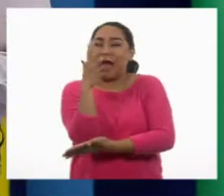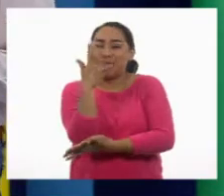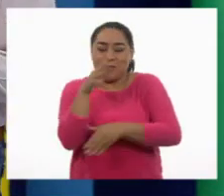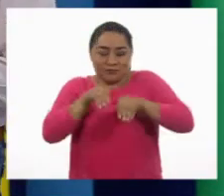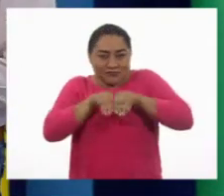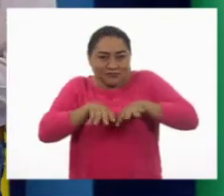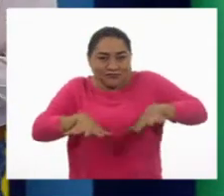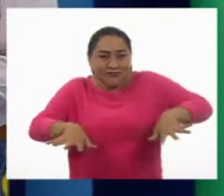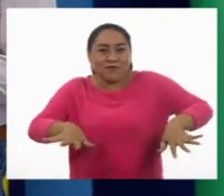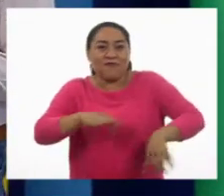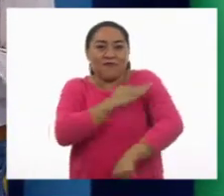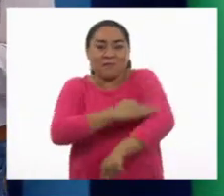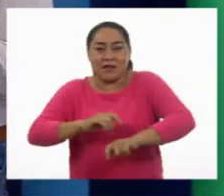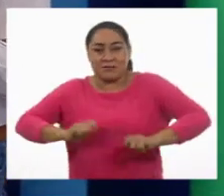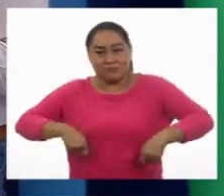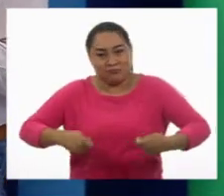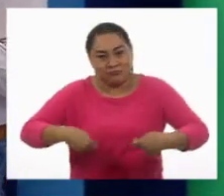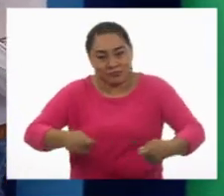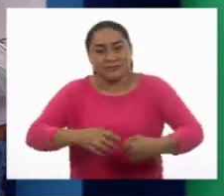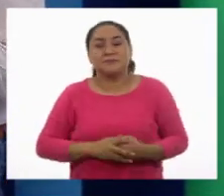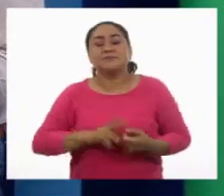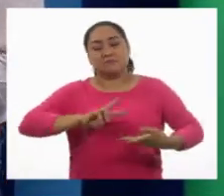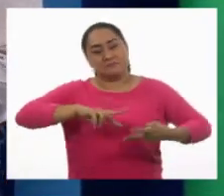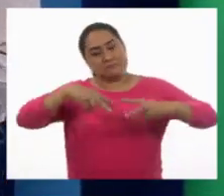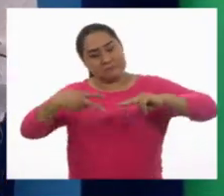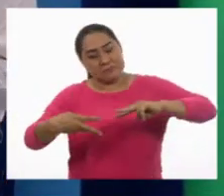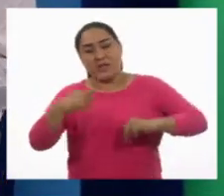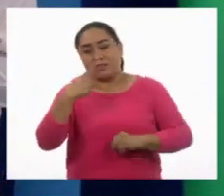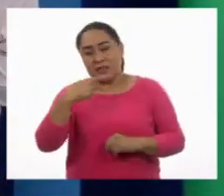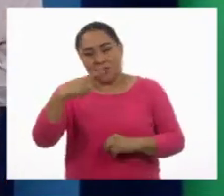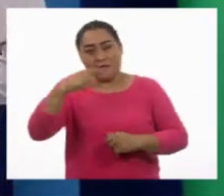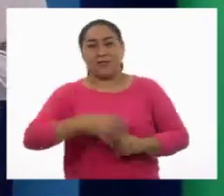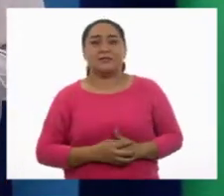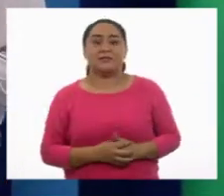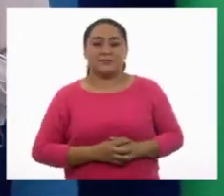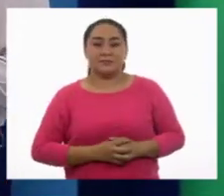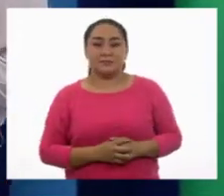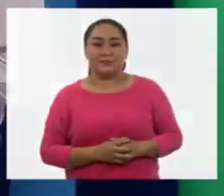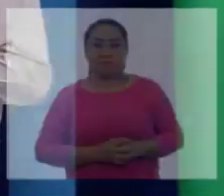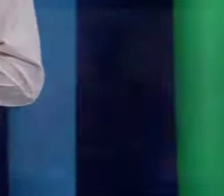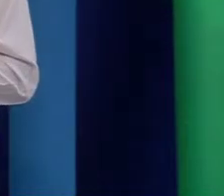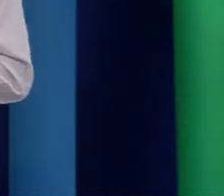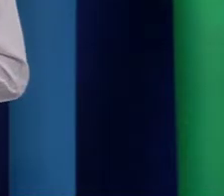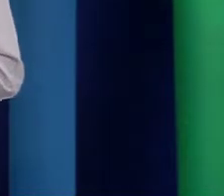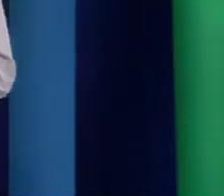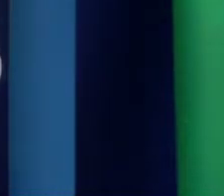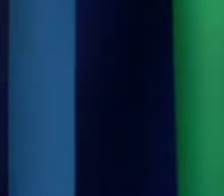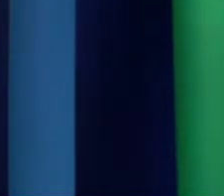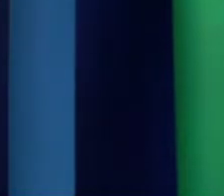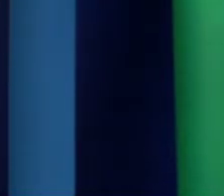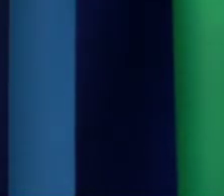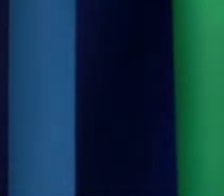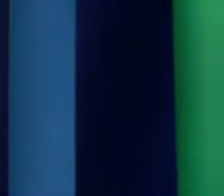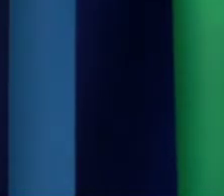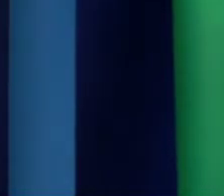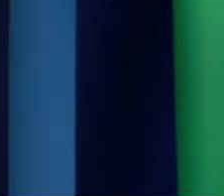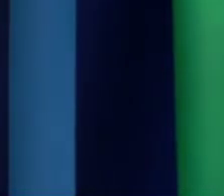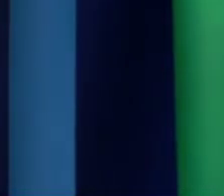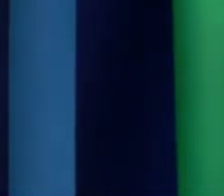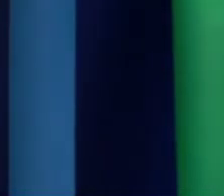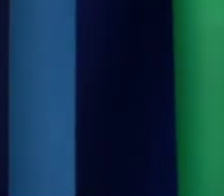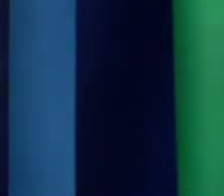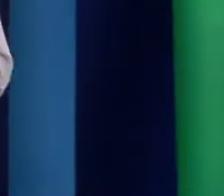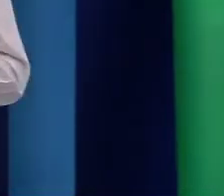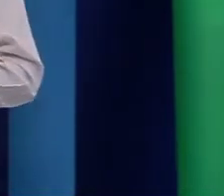no la chicopincayol, cate nichito pasulte. Jalamos en nahuati, tiaro te chichihualo.